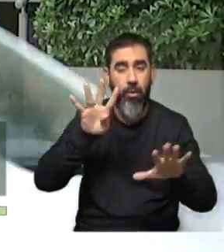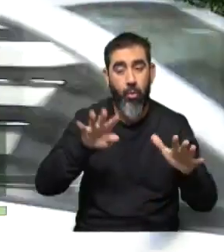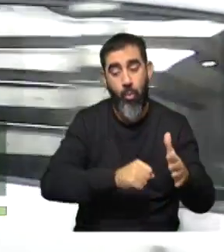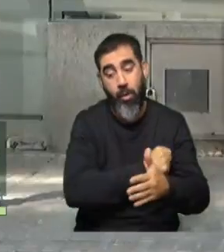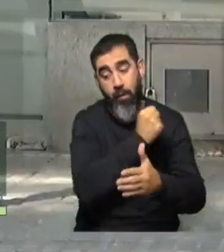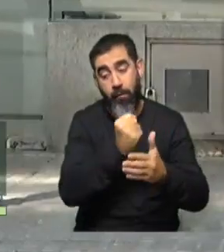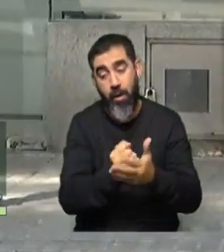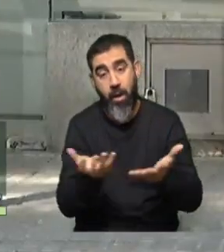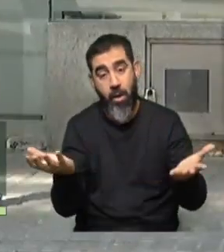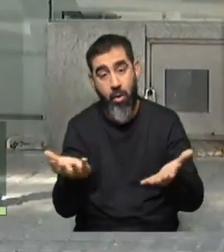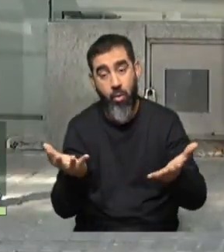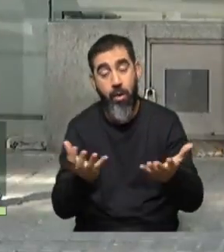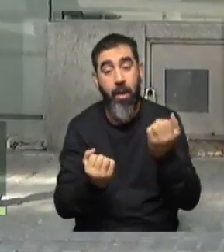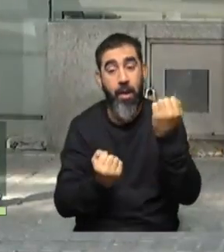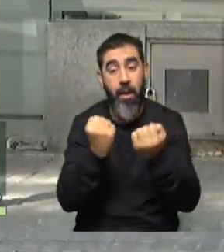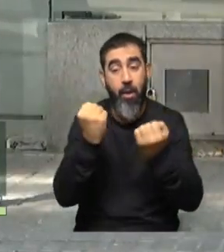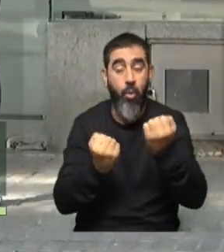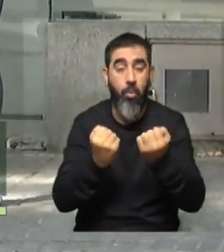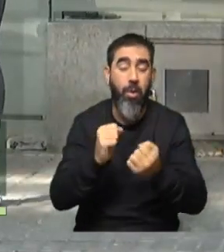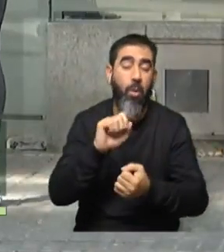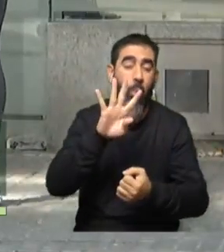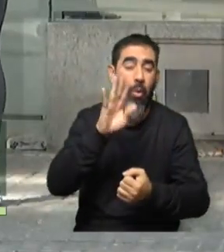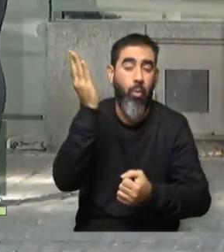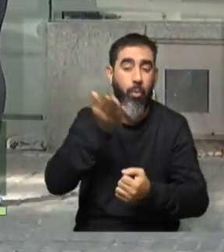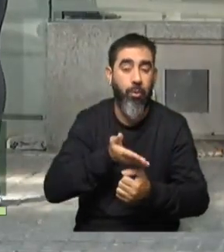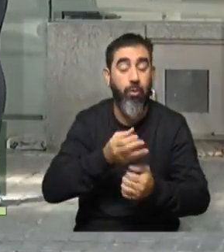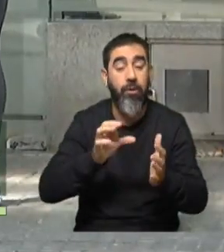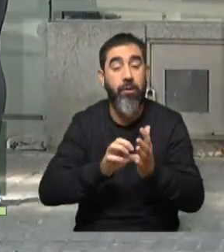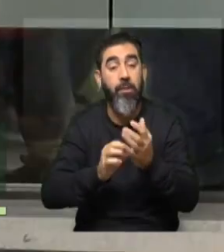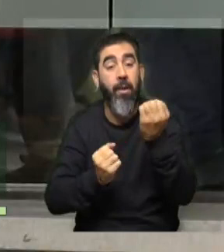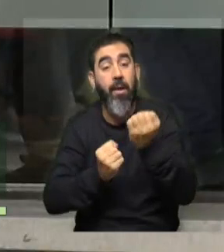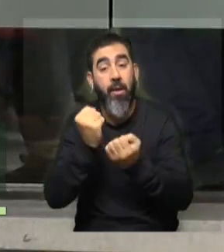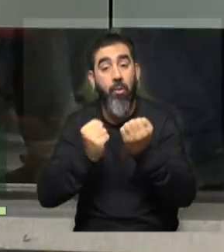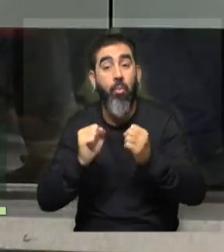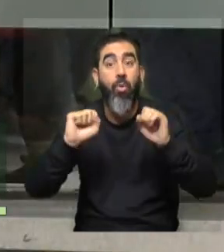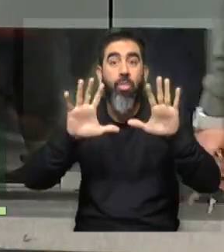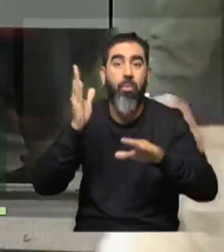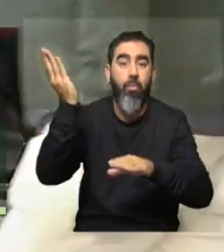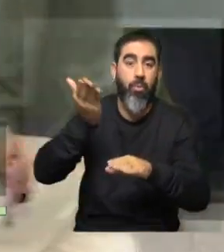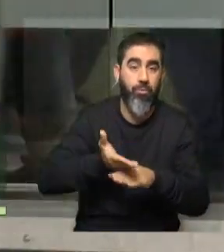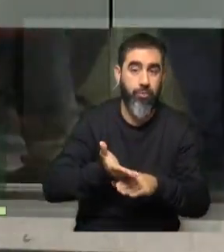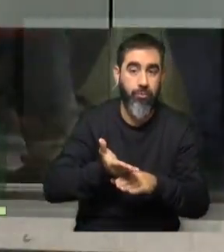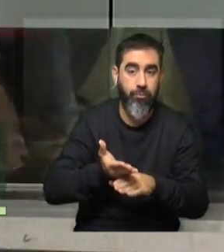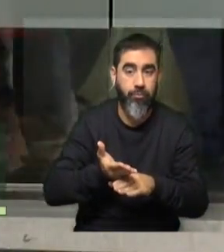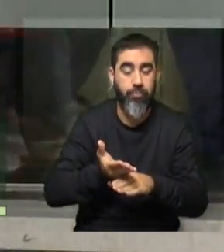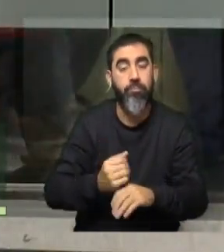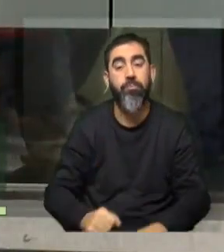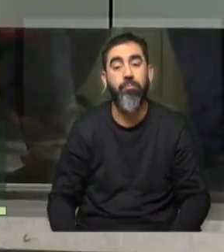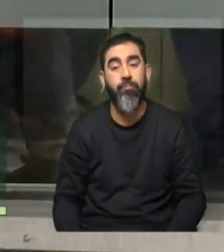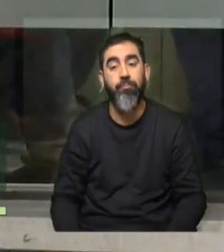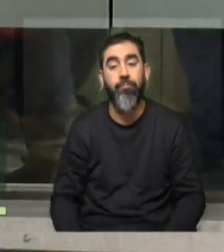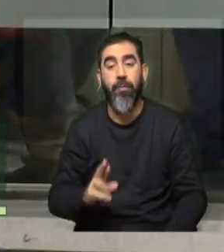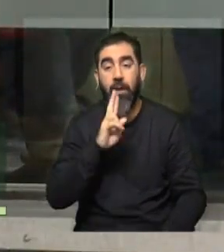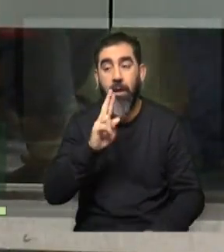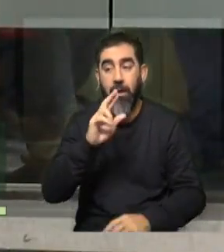acá por ejemplo la economía creció alrededor de cuatro puntos Mientras que el sistema financiero creció 10 puntos 10% la medición de resultados